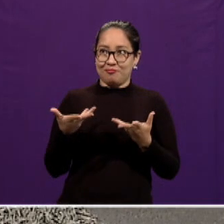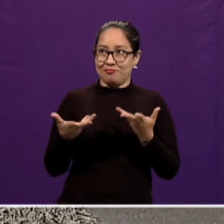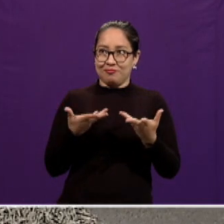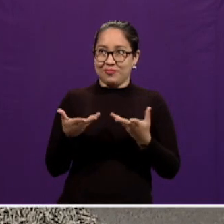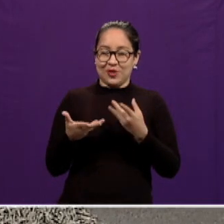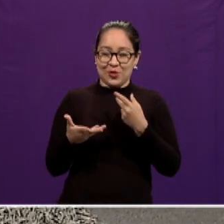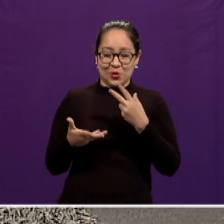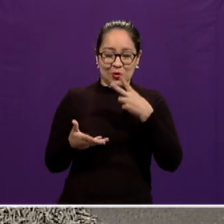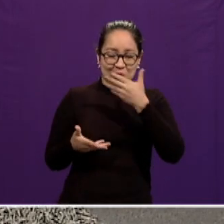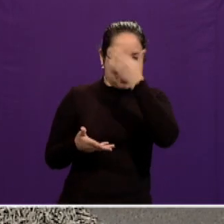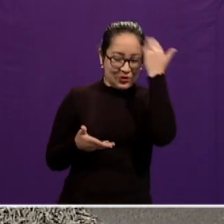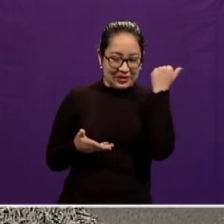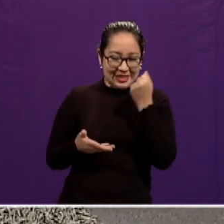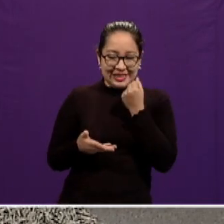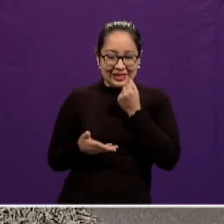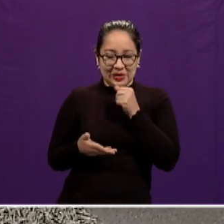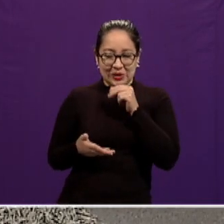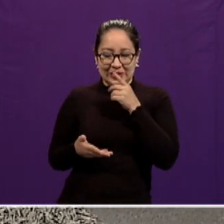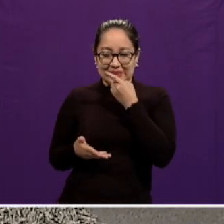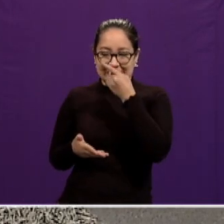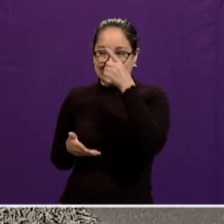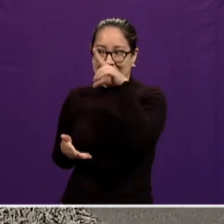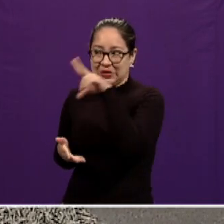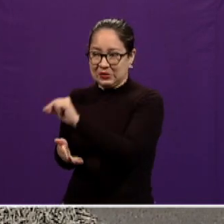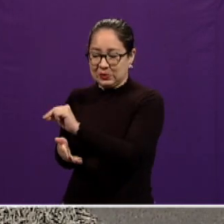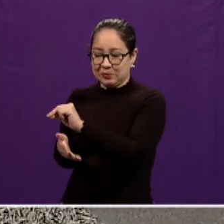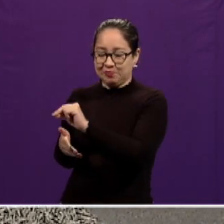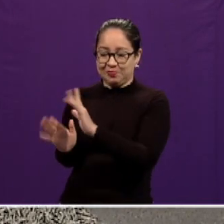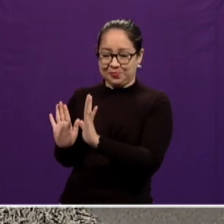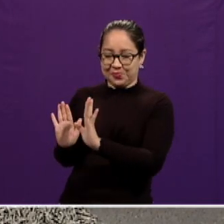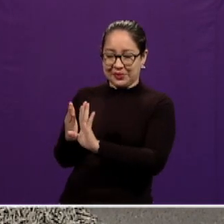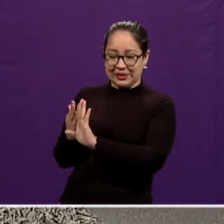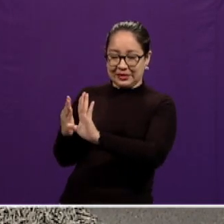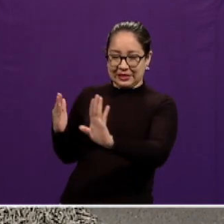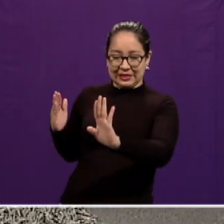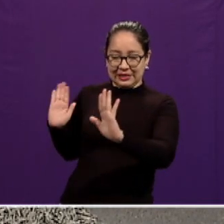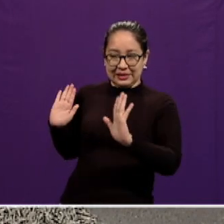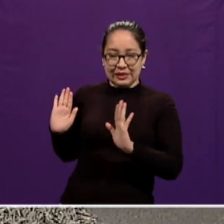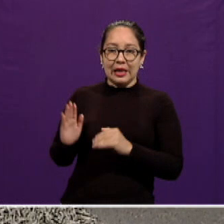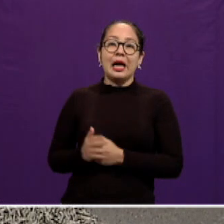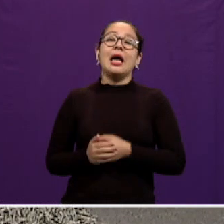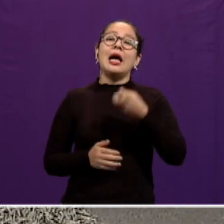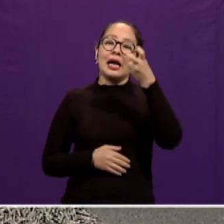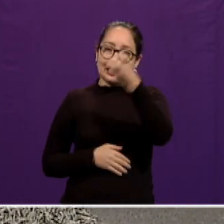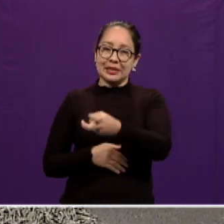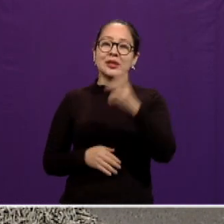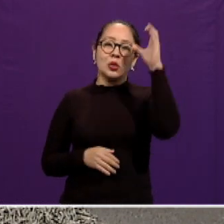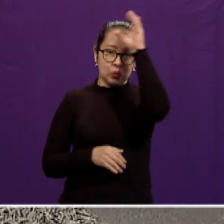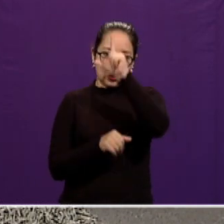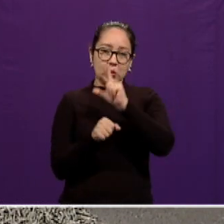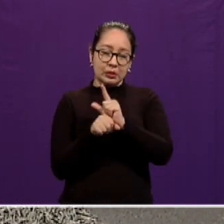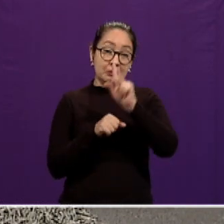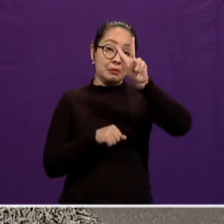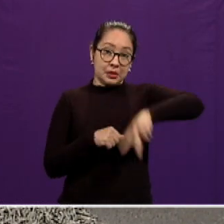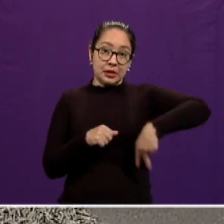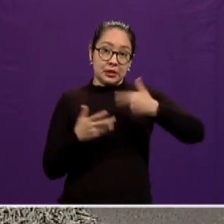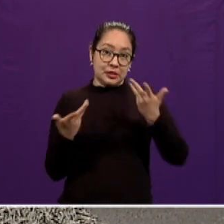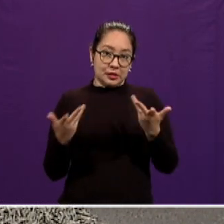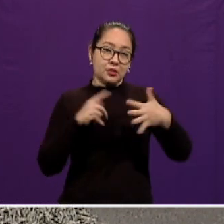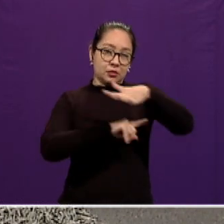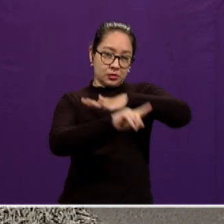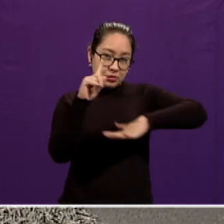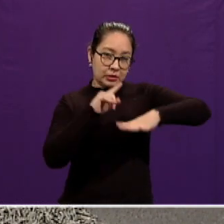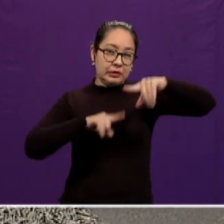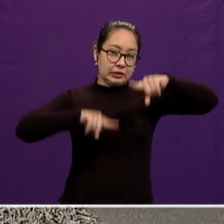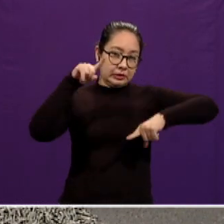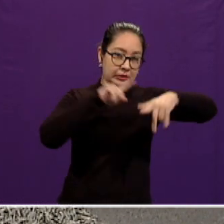el no saber decir que no y el poner límites. ¿Pero es cuestión cultural? Es una cuestión cultural en gran medida. No quiere decir que nosotras no